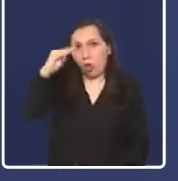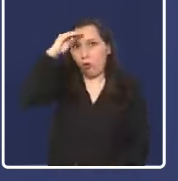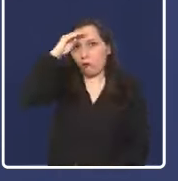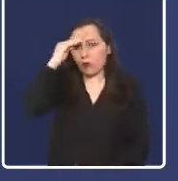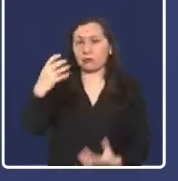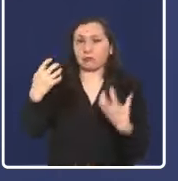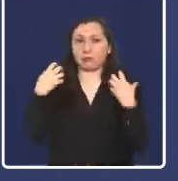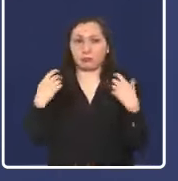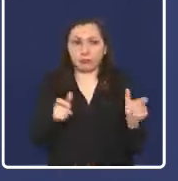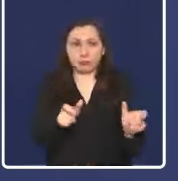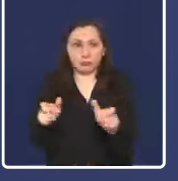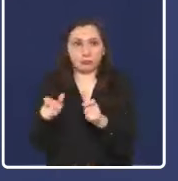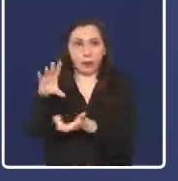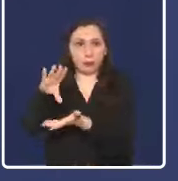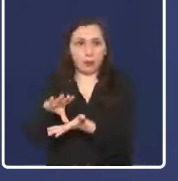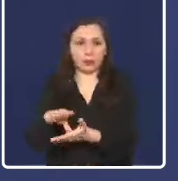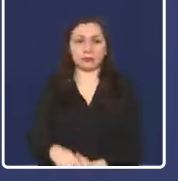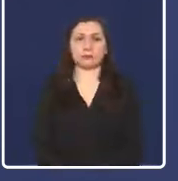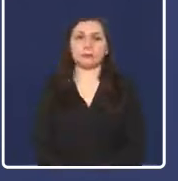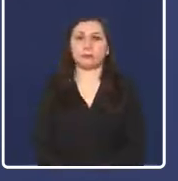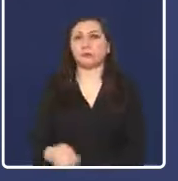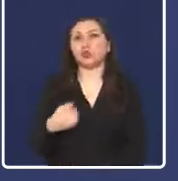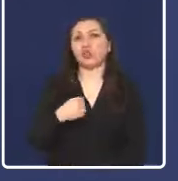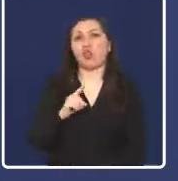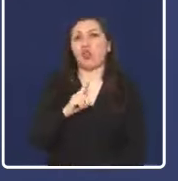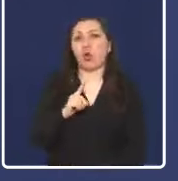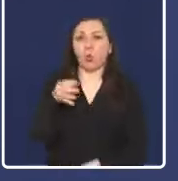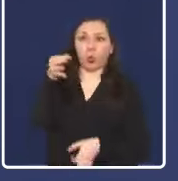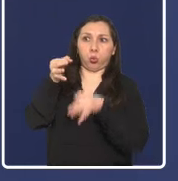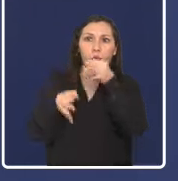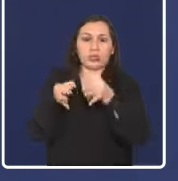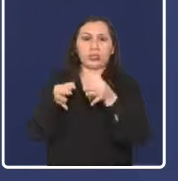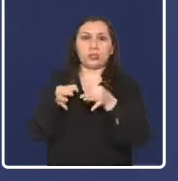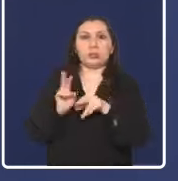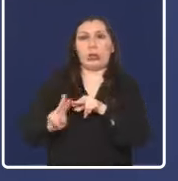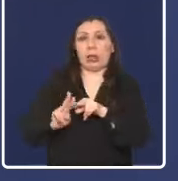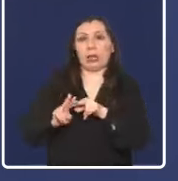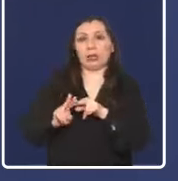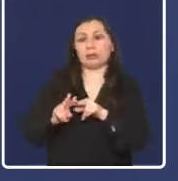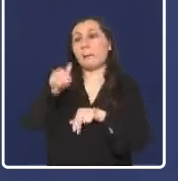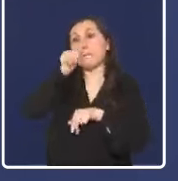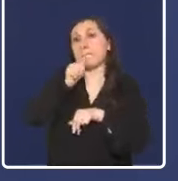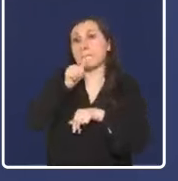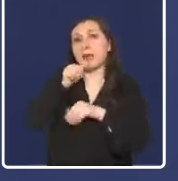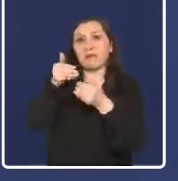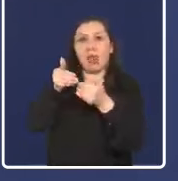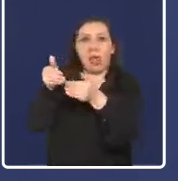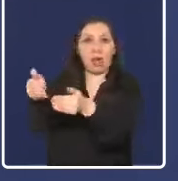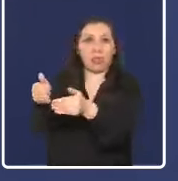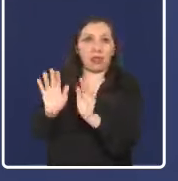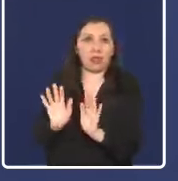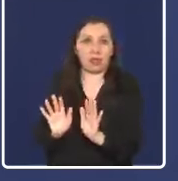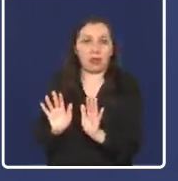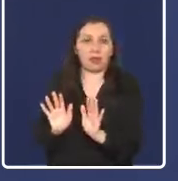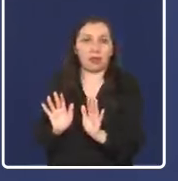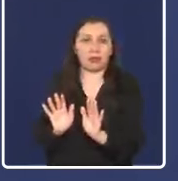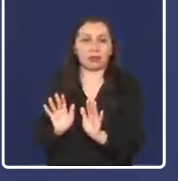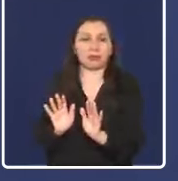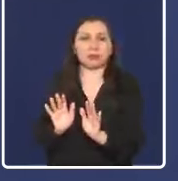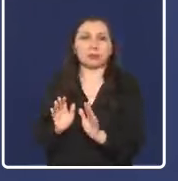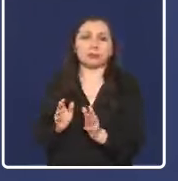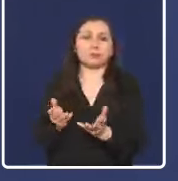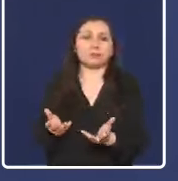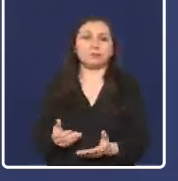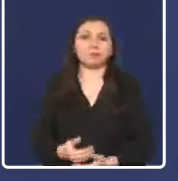está a cargo de la seguridad del país? O sea, yo no juzgo las acciones privadas que en